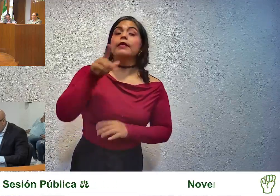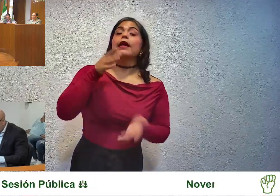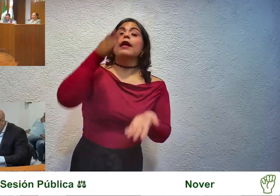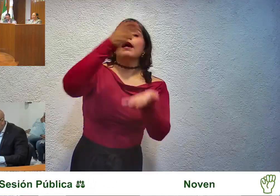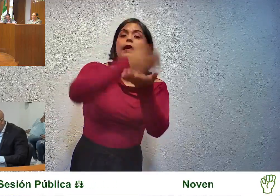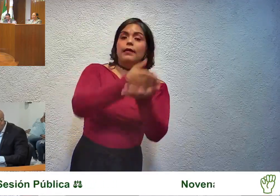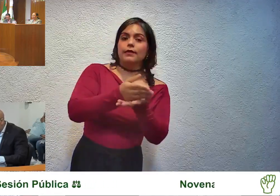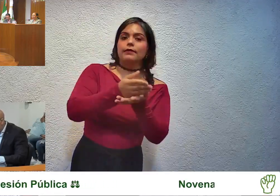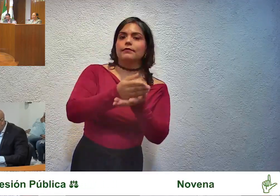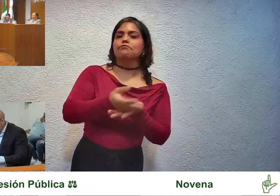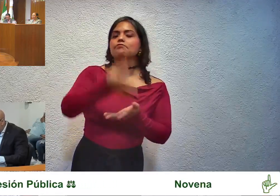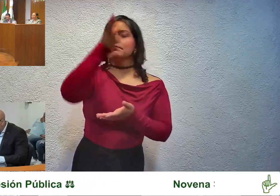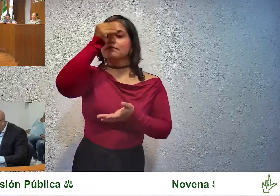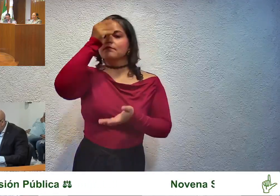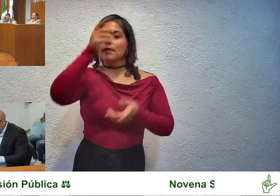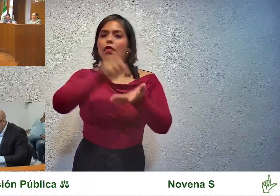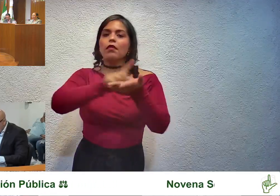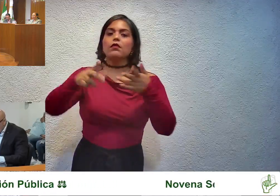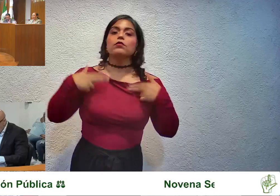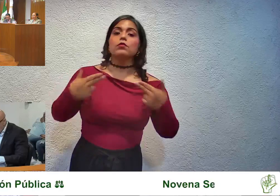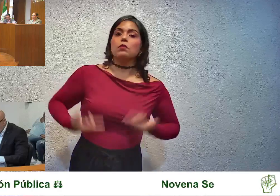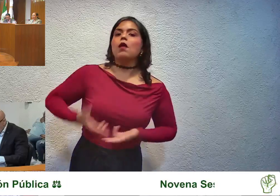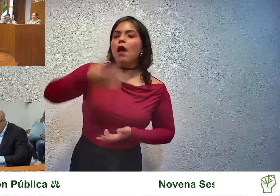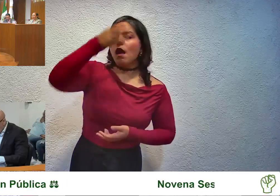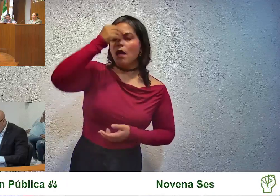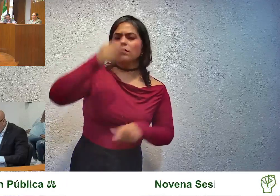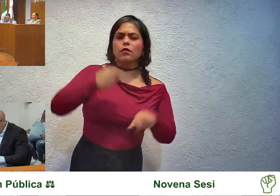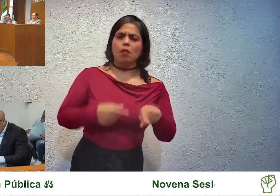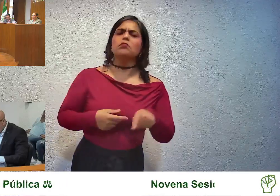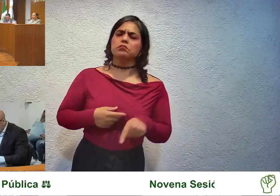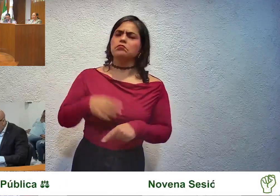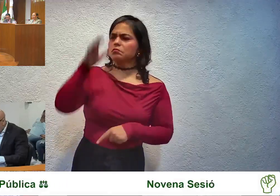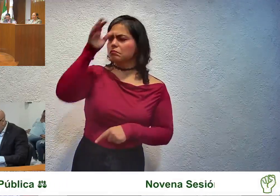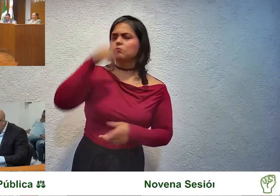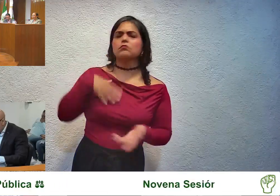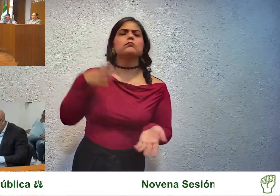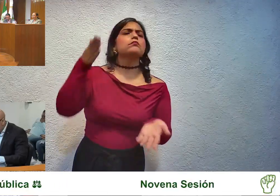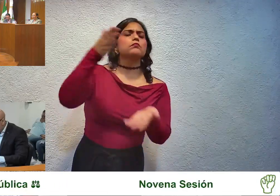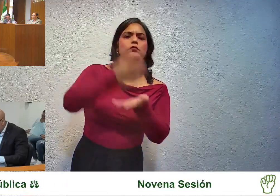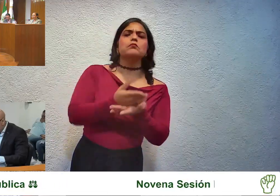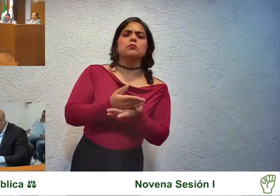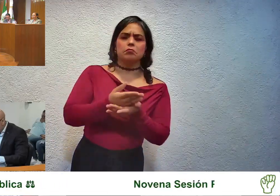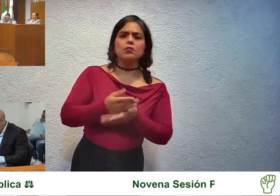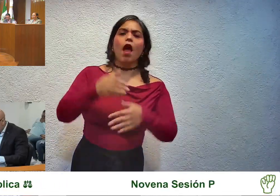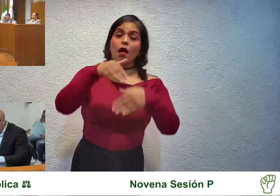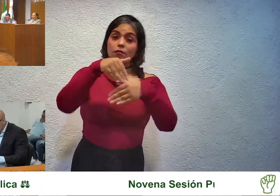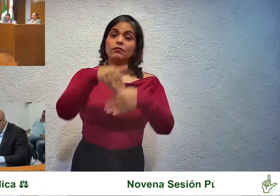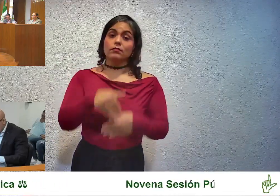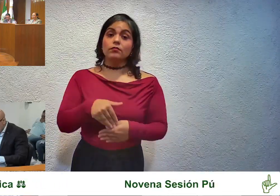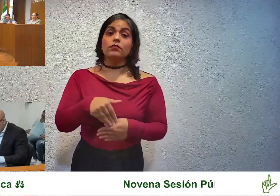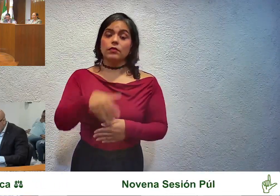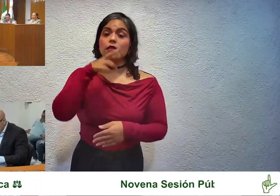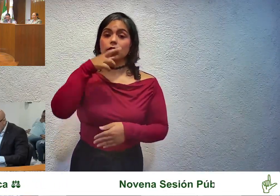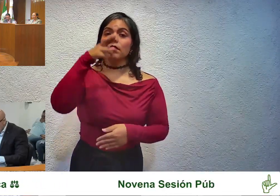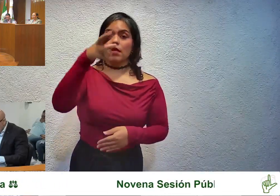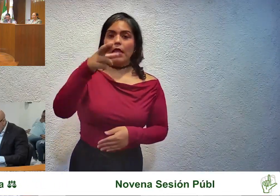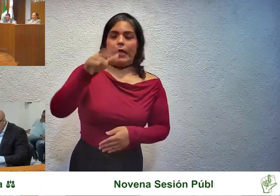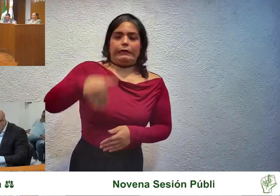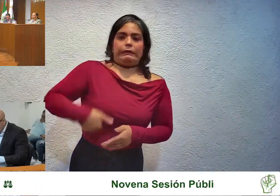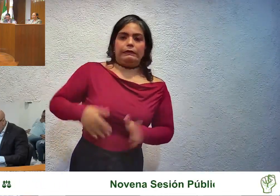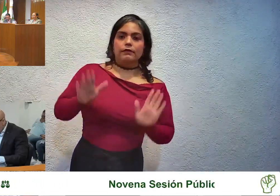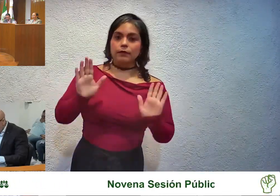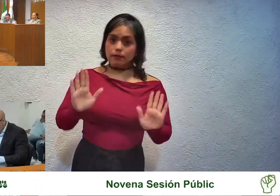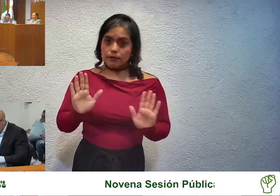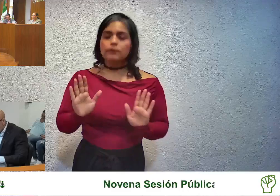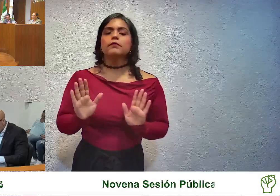de capacitación sobre derechos humanos, cumplió la comisión referida con las directrices determinadas en la resolución incidental para